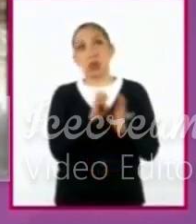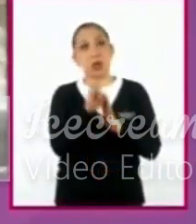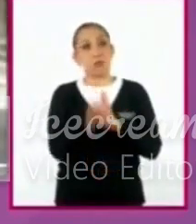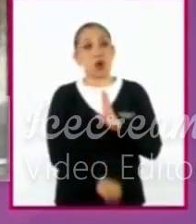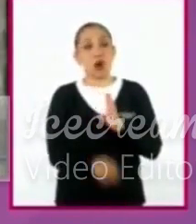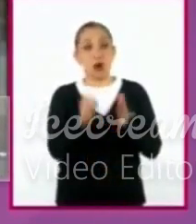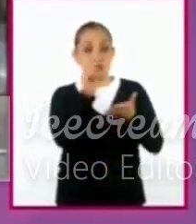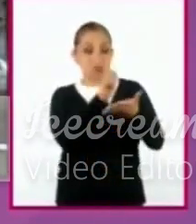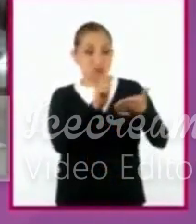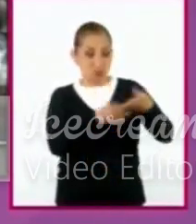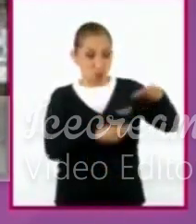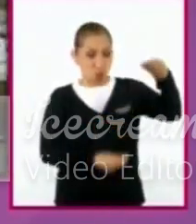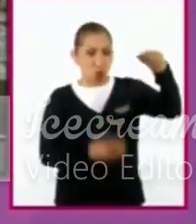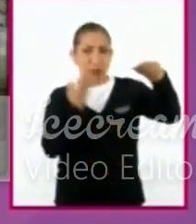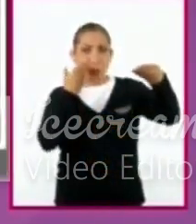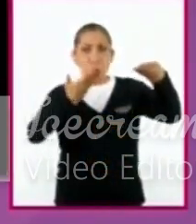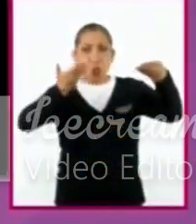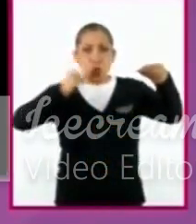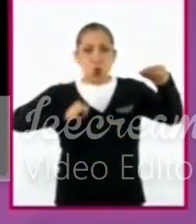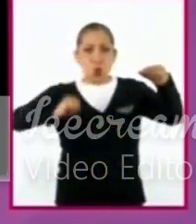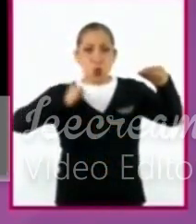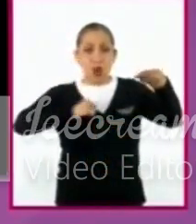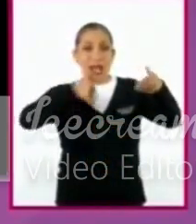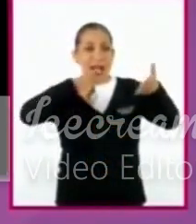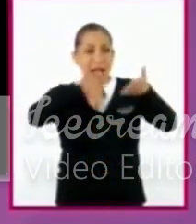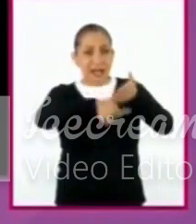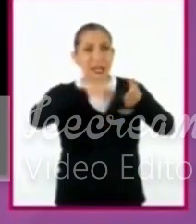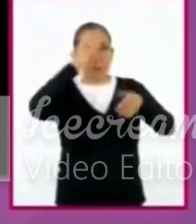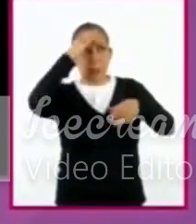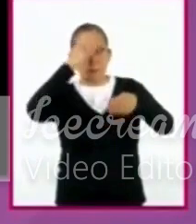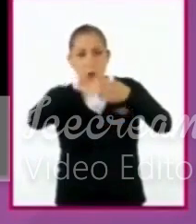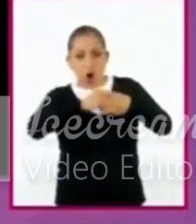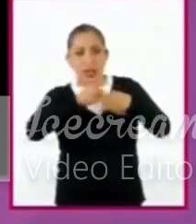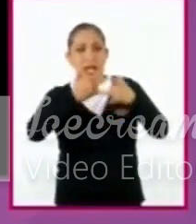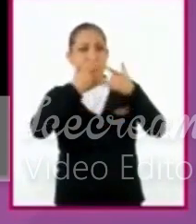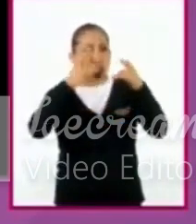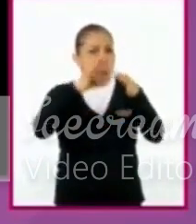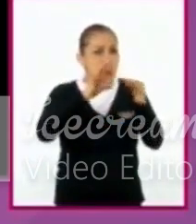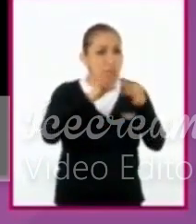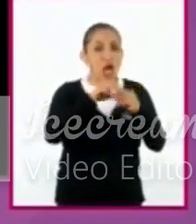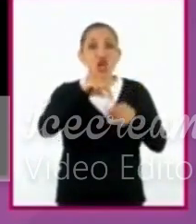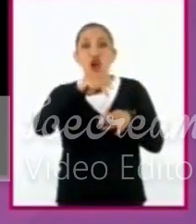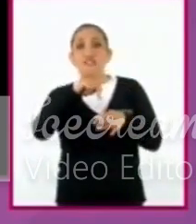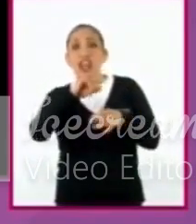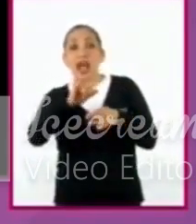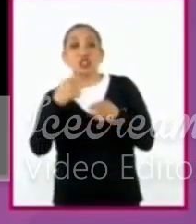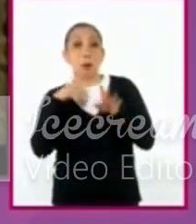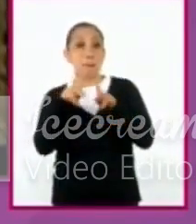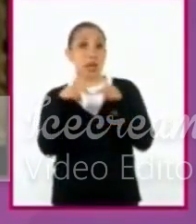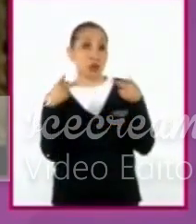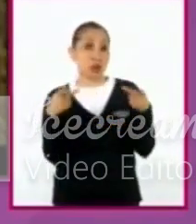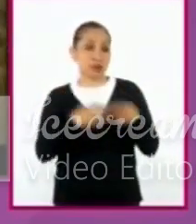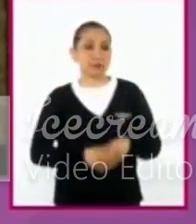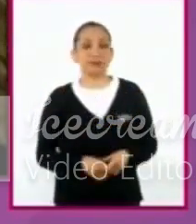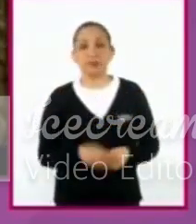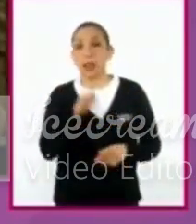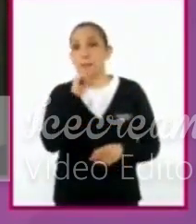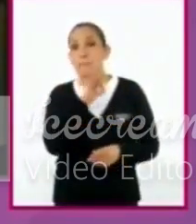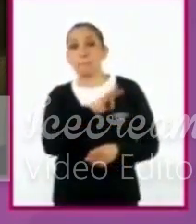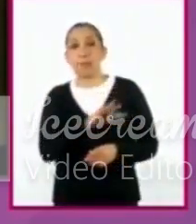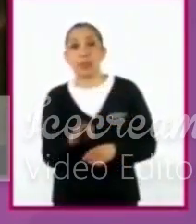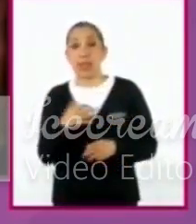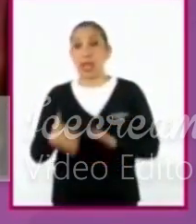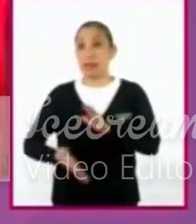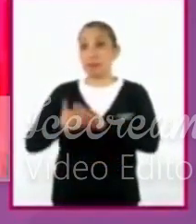textos escritos en el periodo, como cartas, memorias, crónicas, novelas y periódicos. También pueden ser